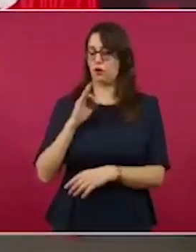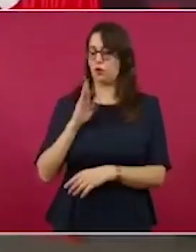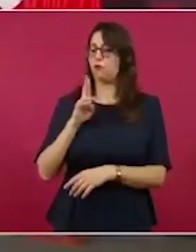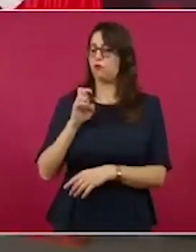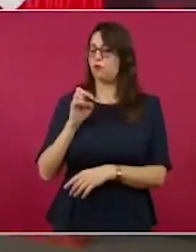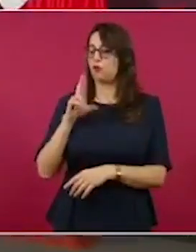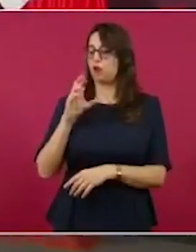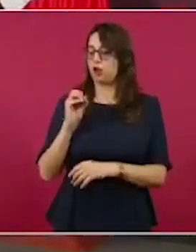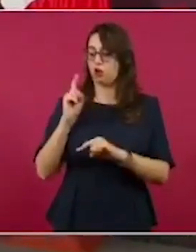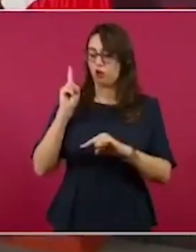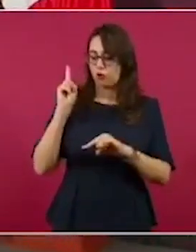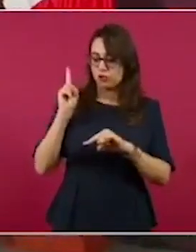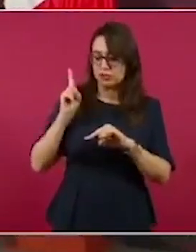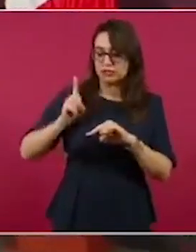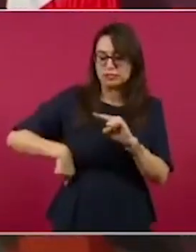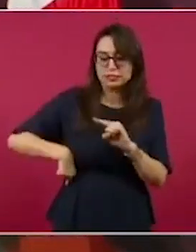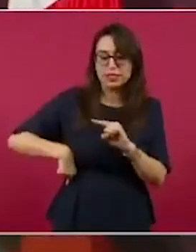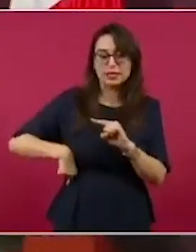¿Y